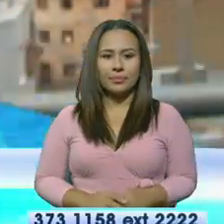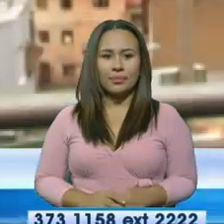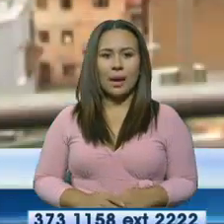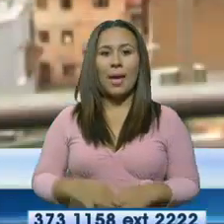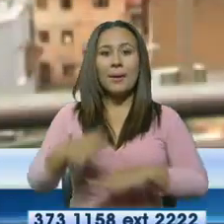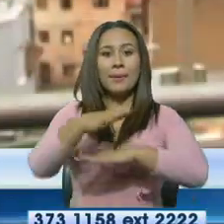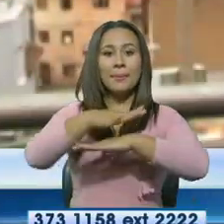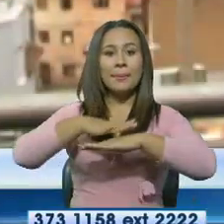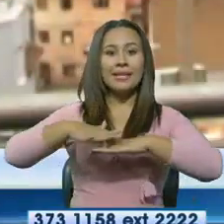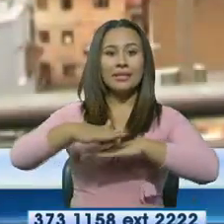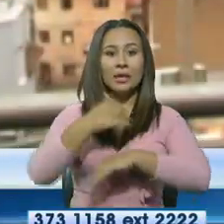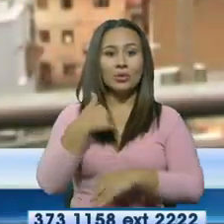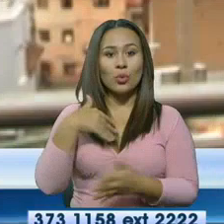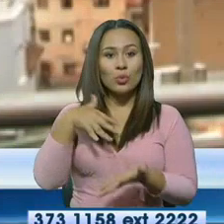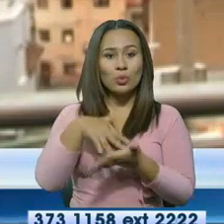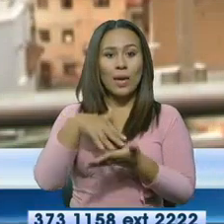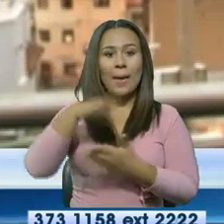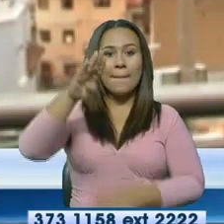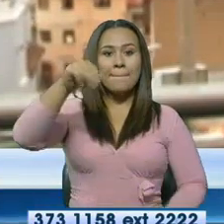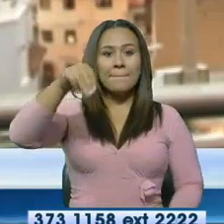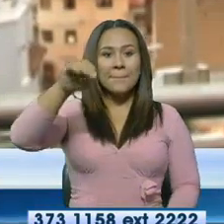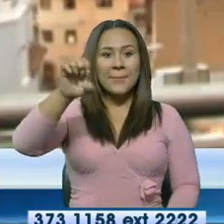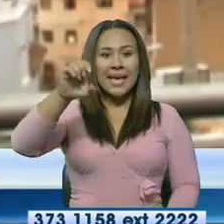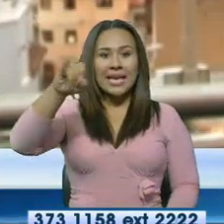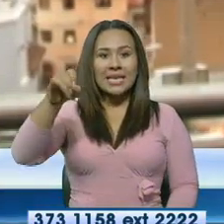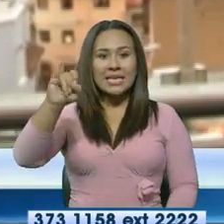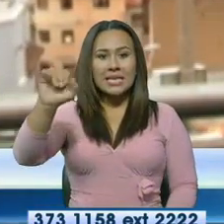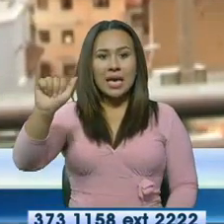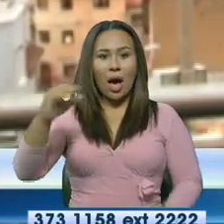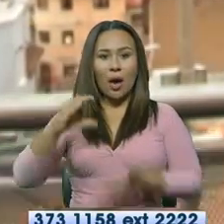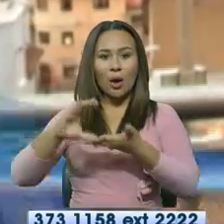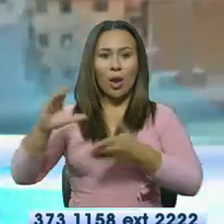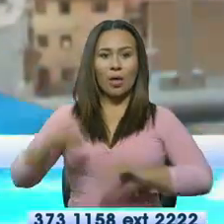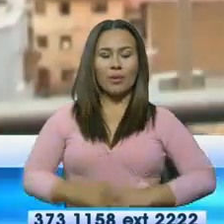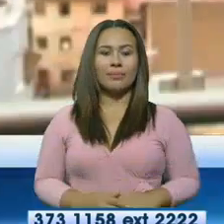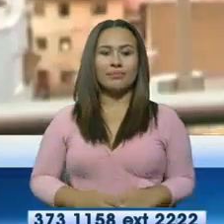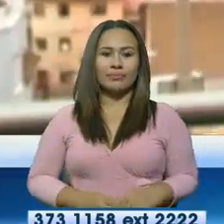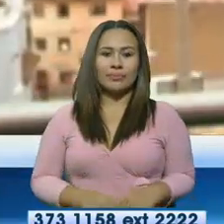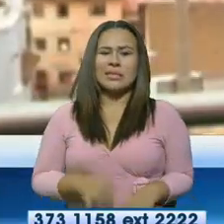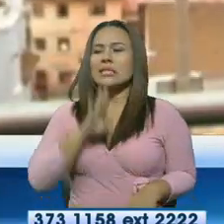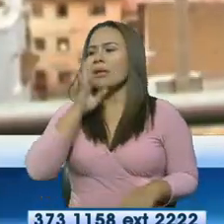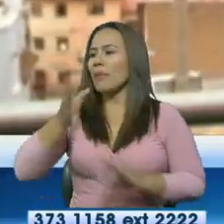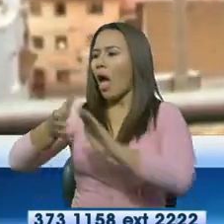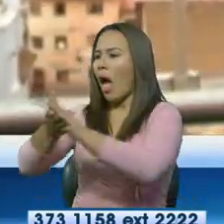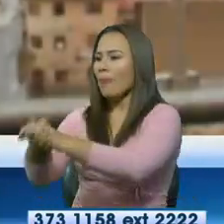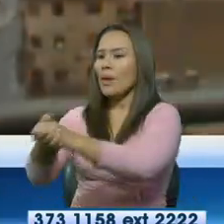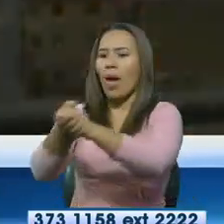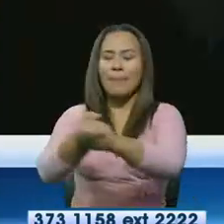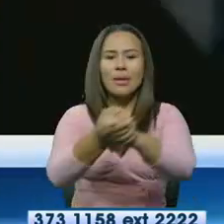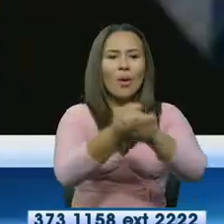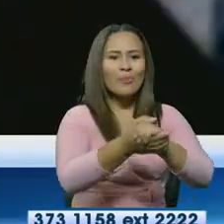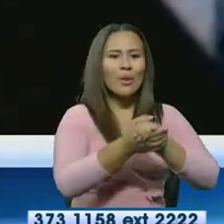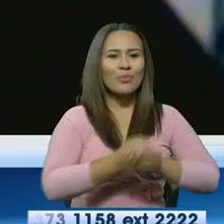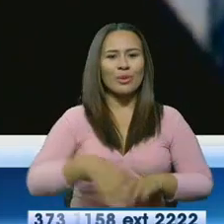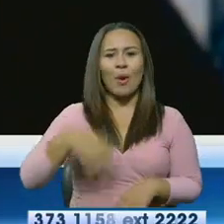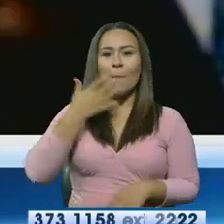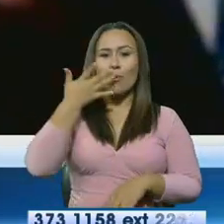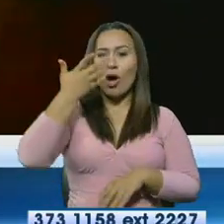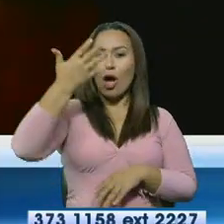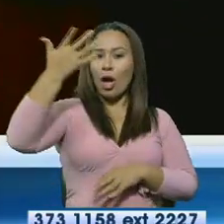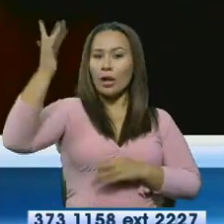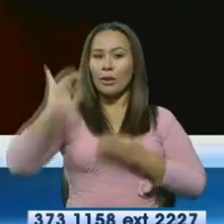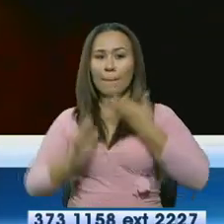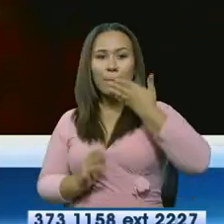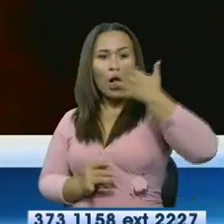bachilleres del Mejía bilingües. Entonces el hombre se llevaba con todos los poetas de la época. Y cómo no recordar